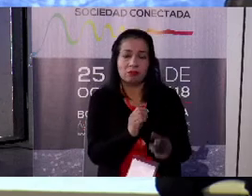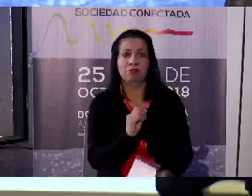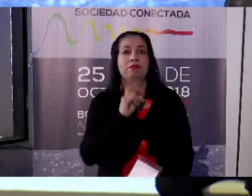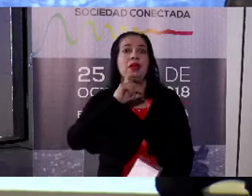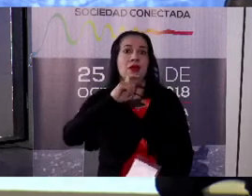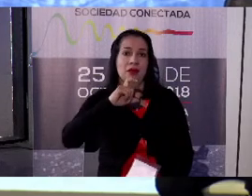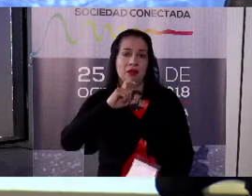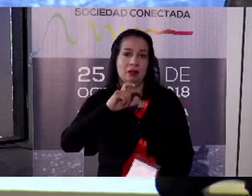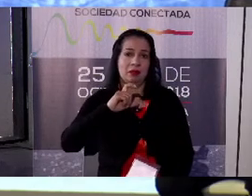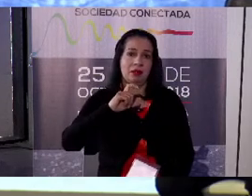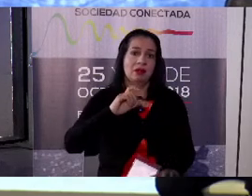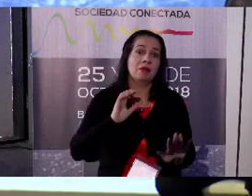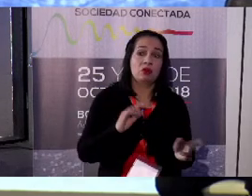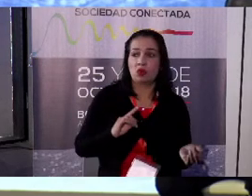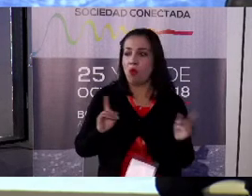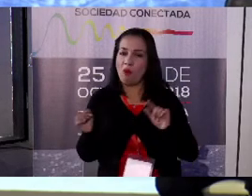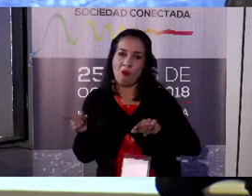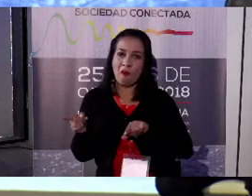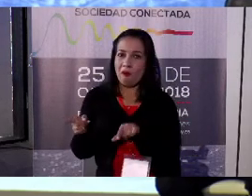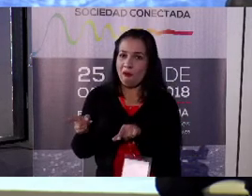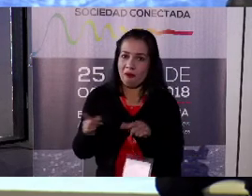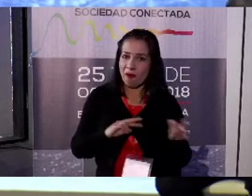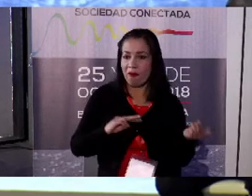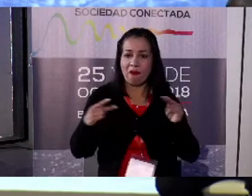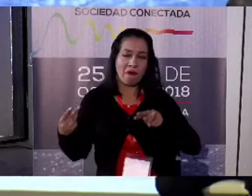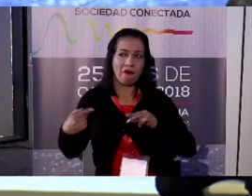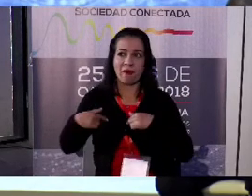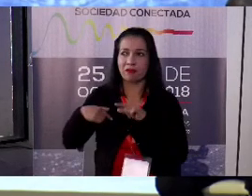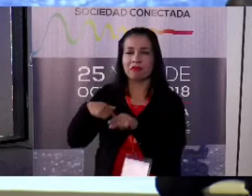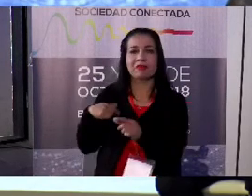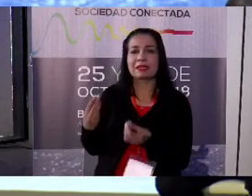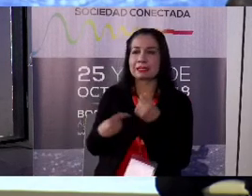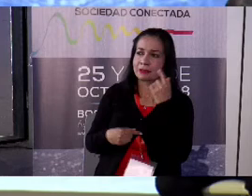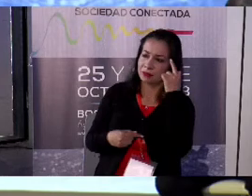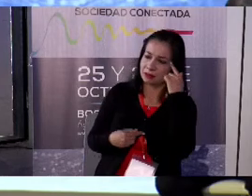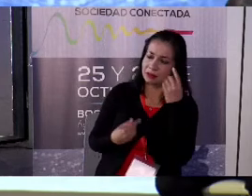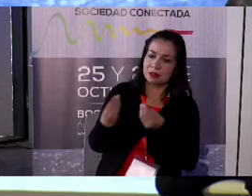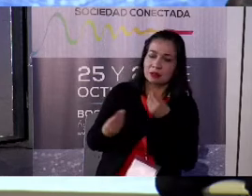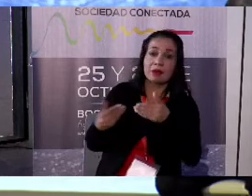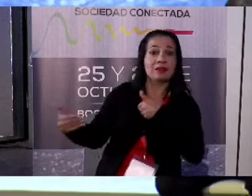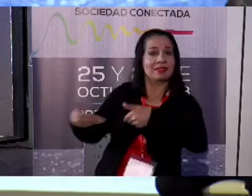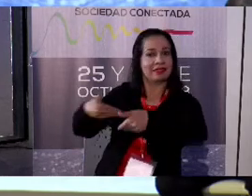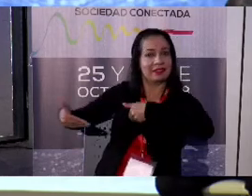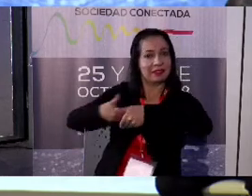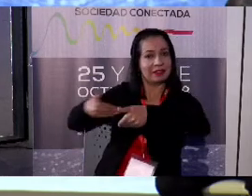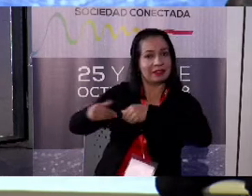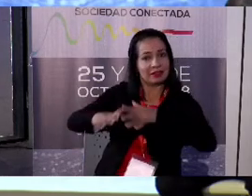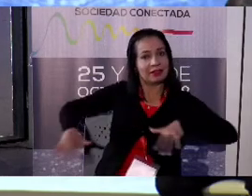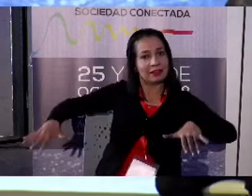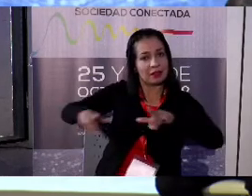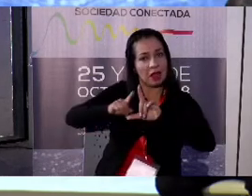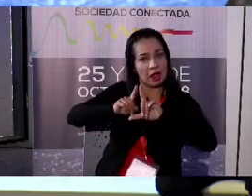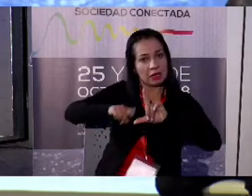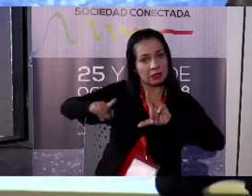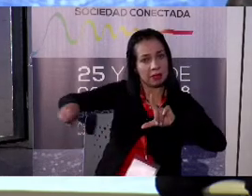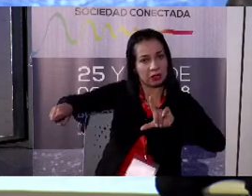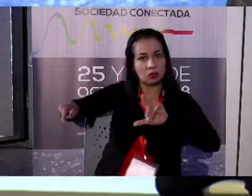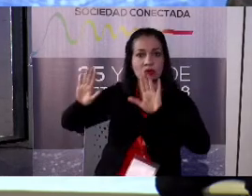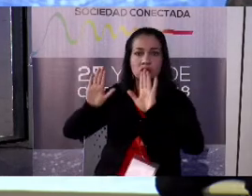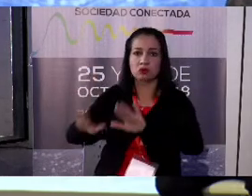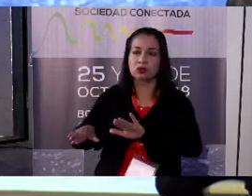estuviera de aquel lado dijera no pero espérate tiene que licitar todo el espectro que